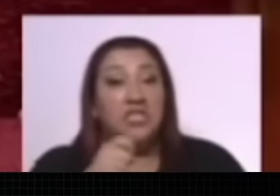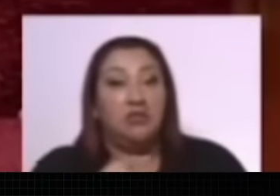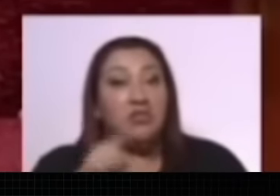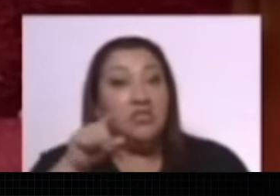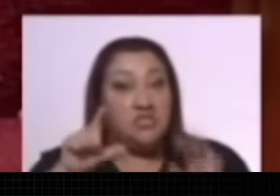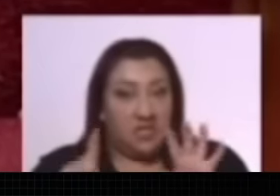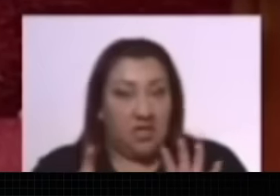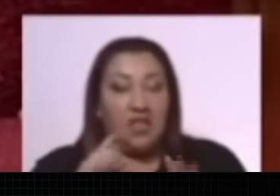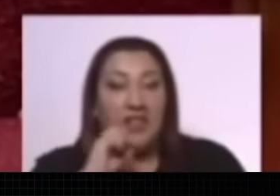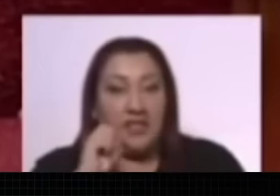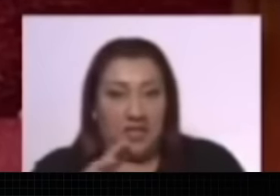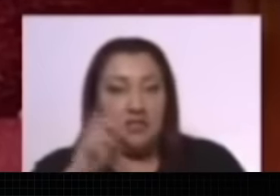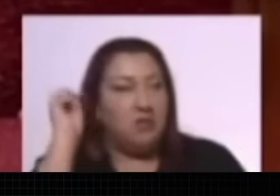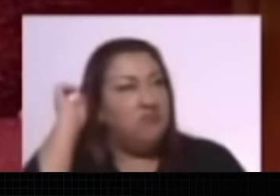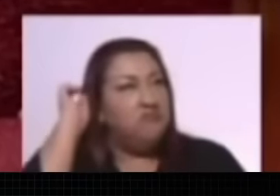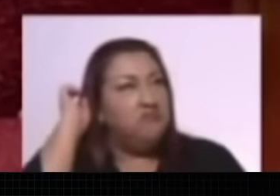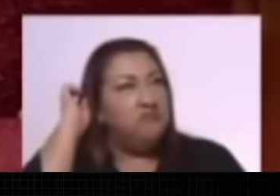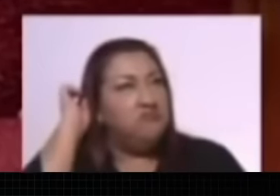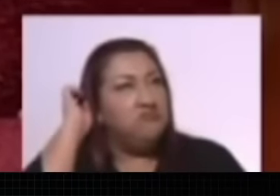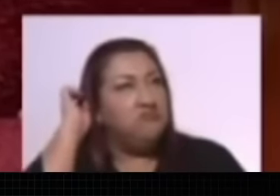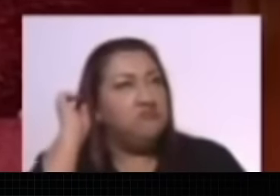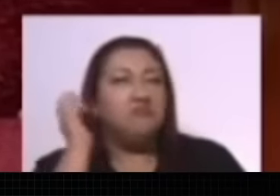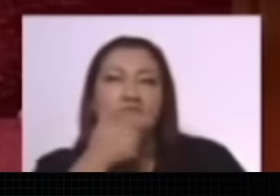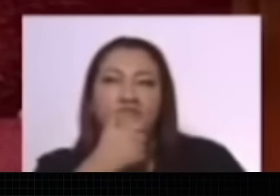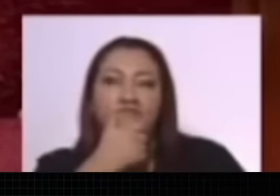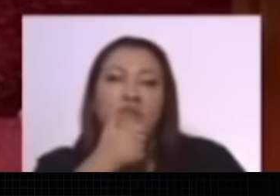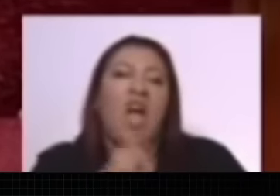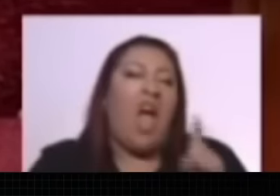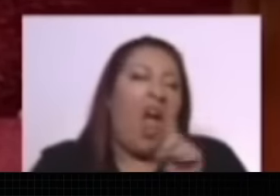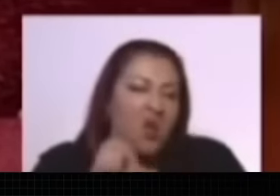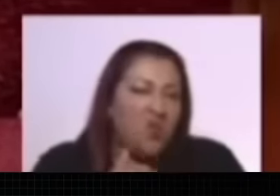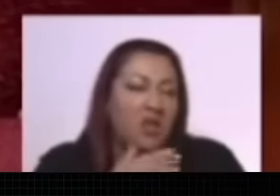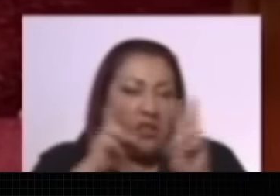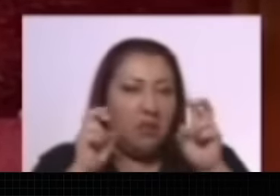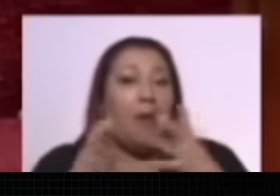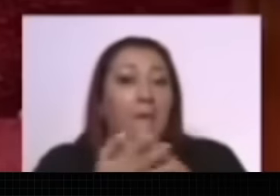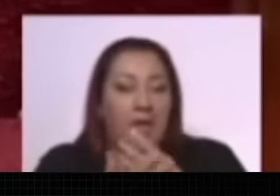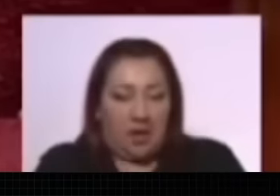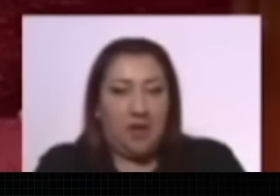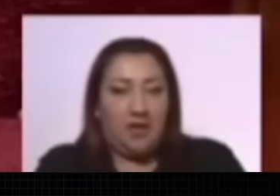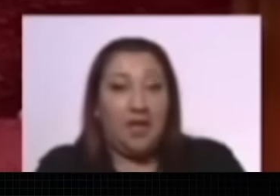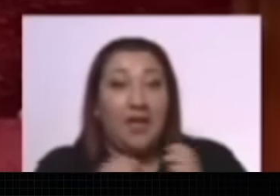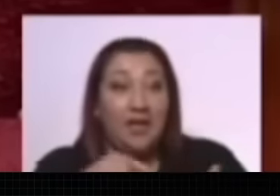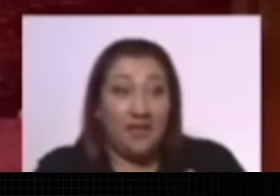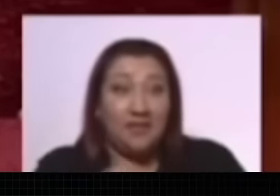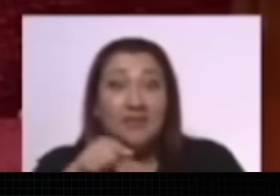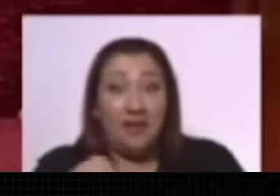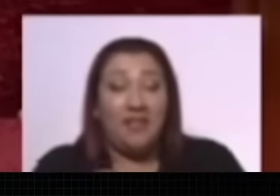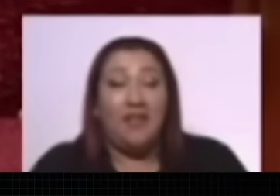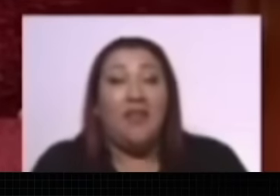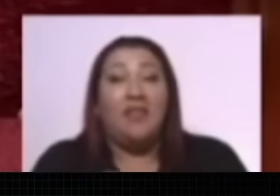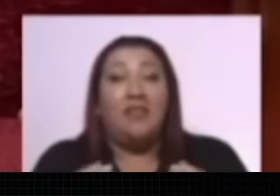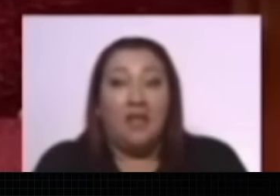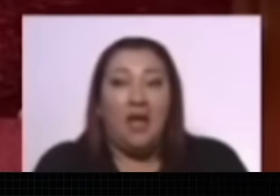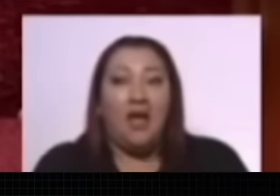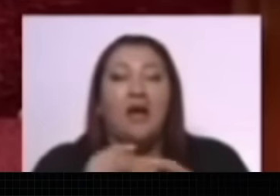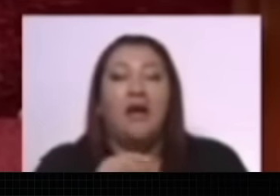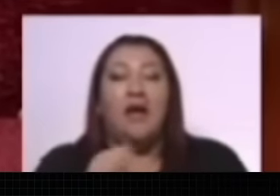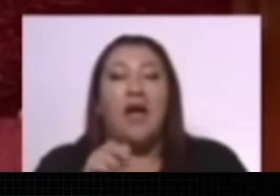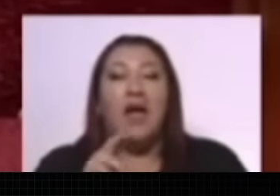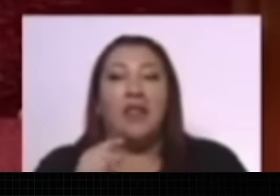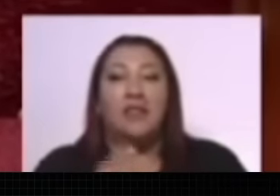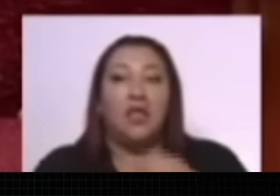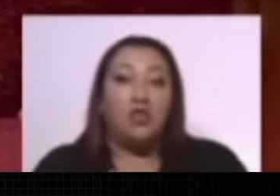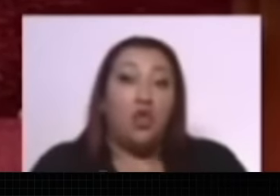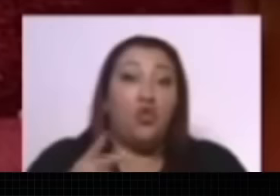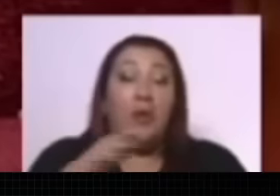117 establece como algunos tipos penales que le dan una garantía